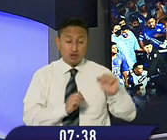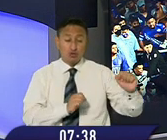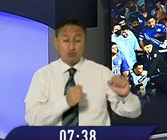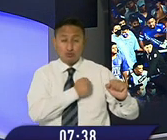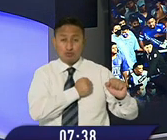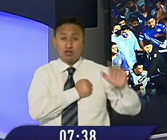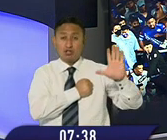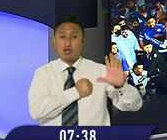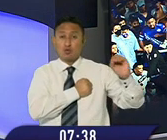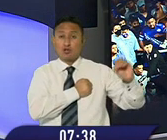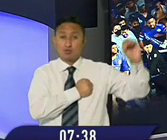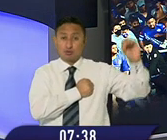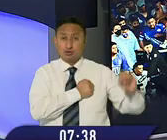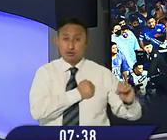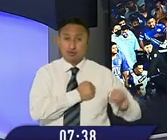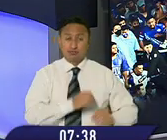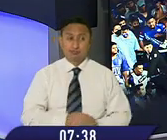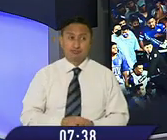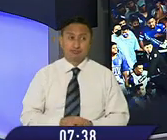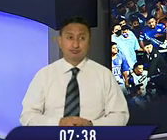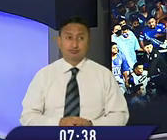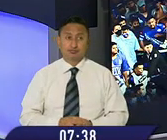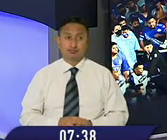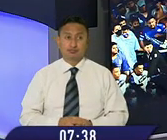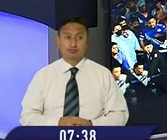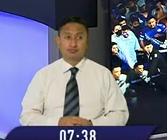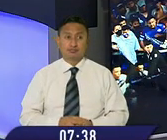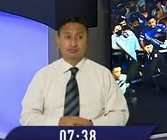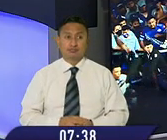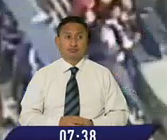del 50% para sus respectivos compromisos.